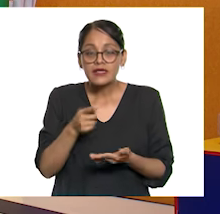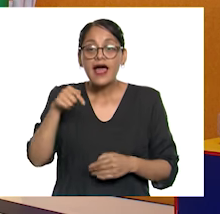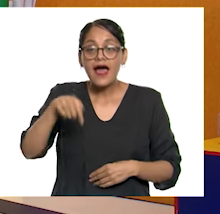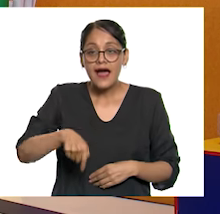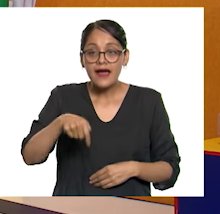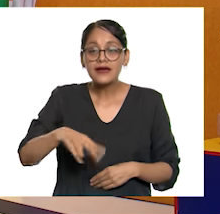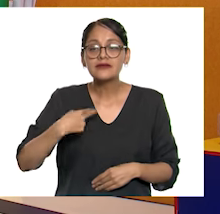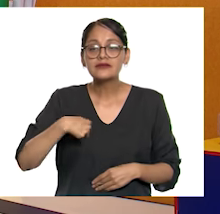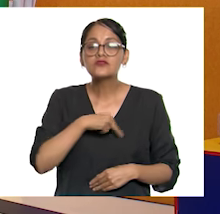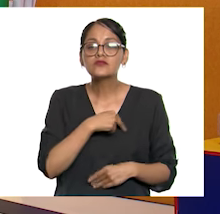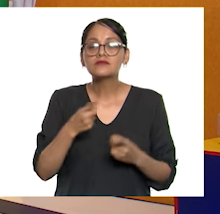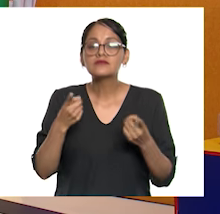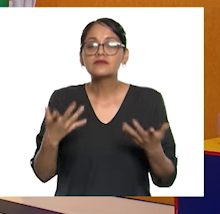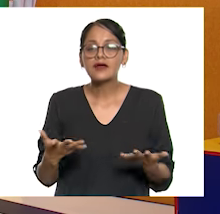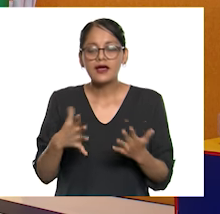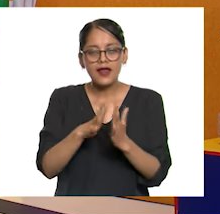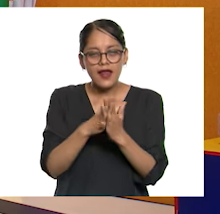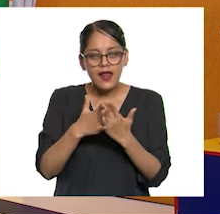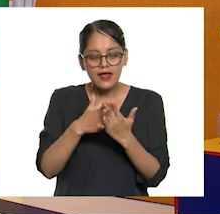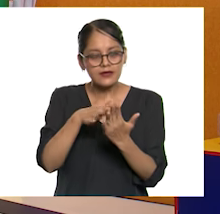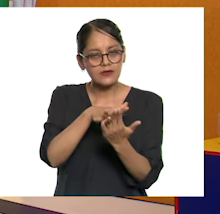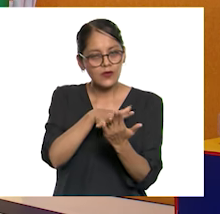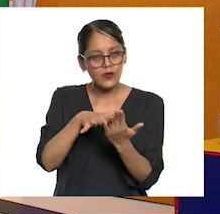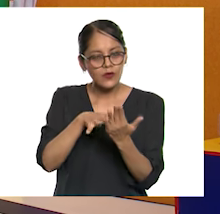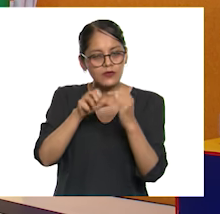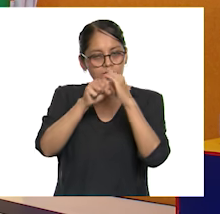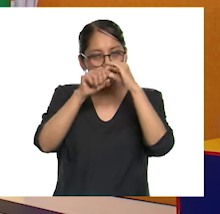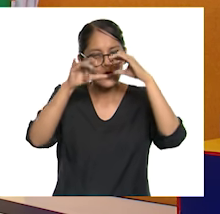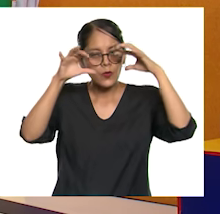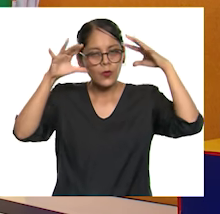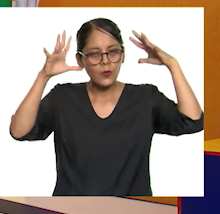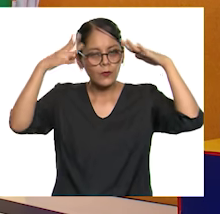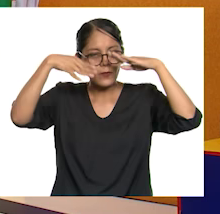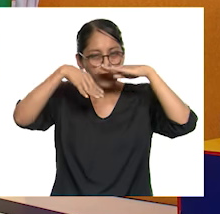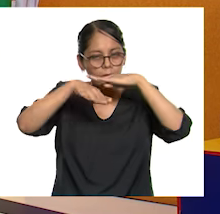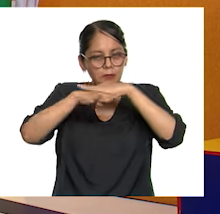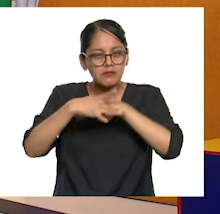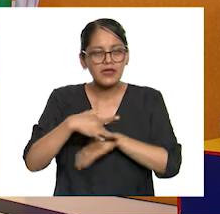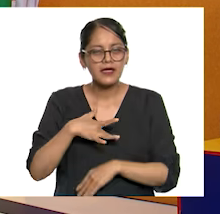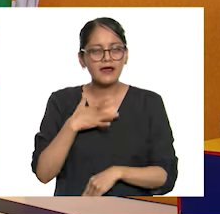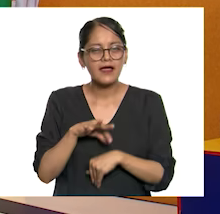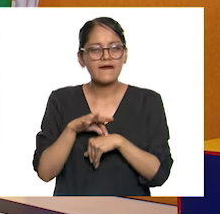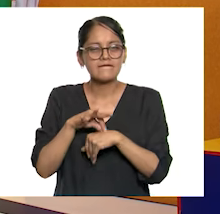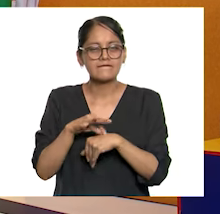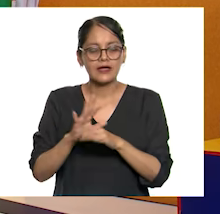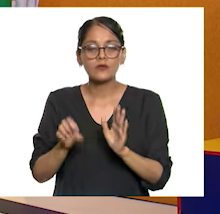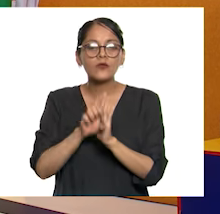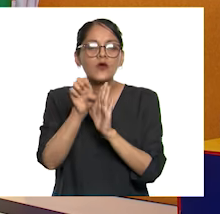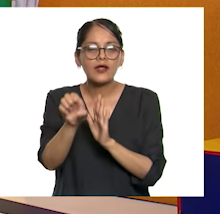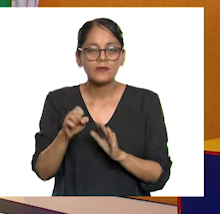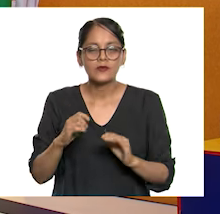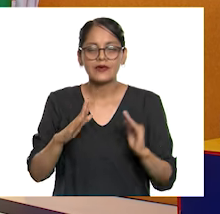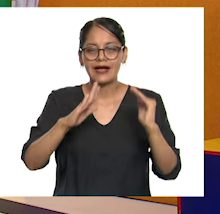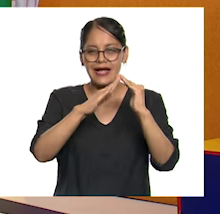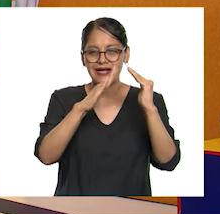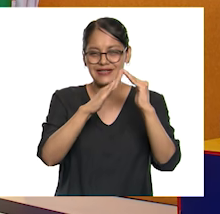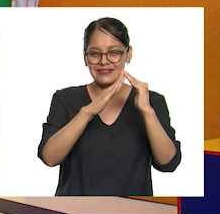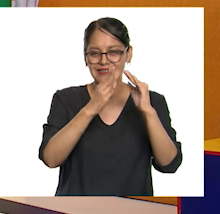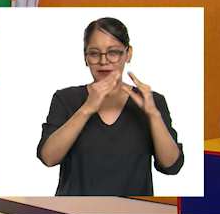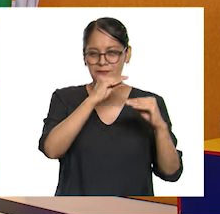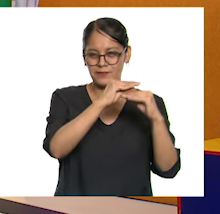donde uno se puede empezar a involucrar con la historia. Yo a lo mejor me puedo imaginar una casa de adobe,